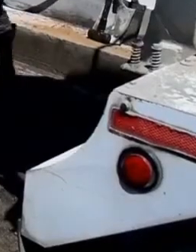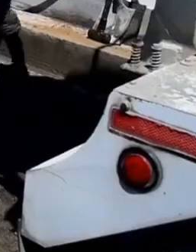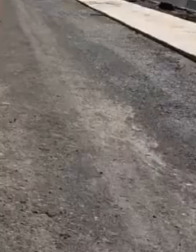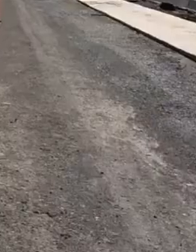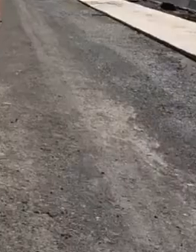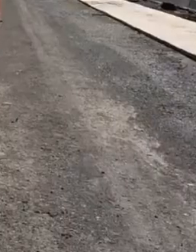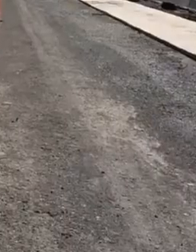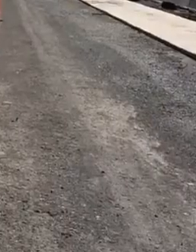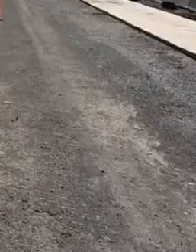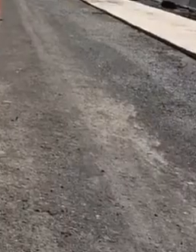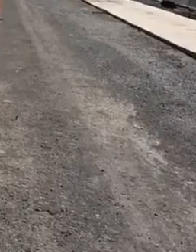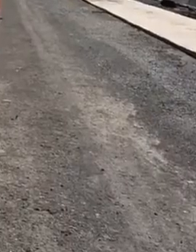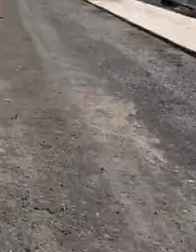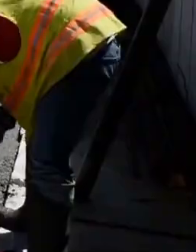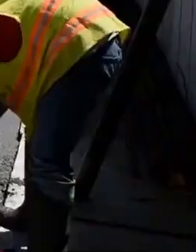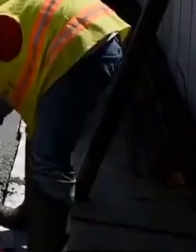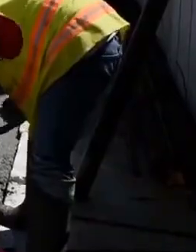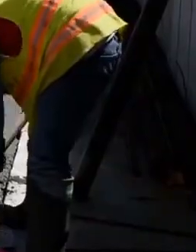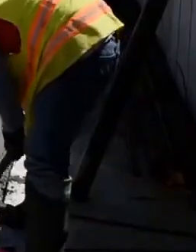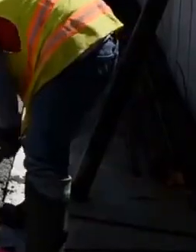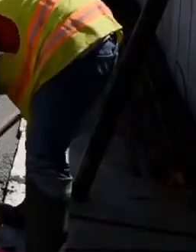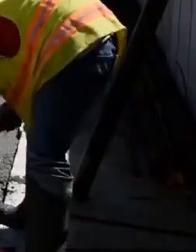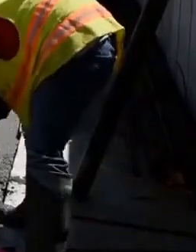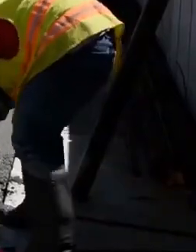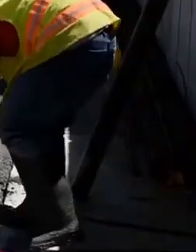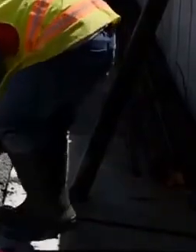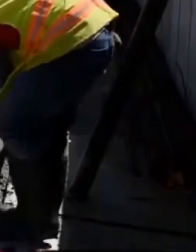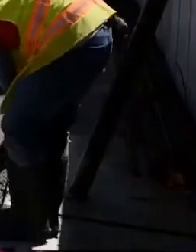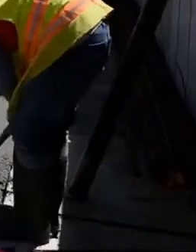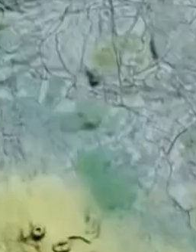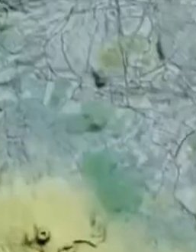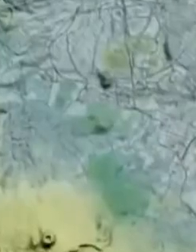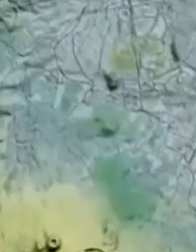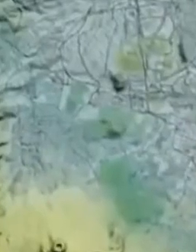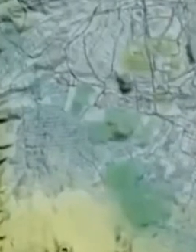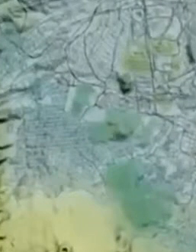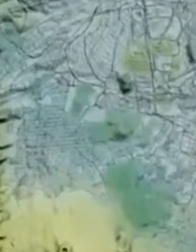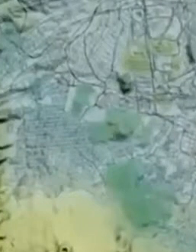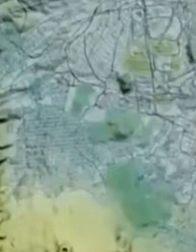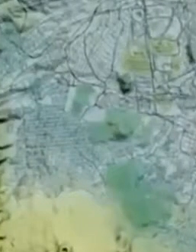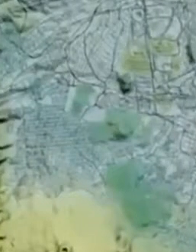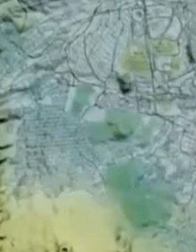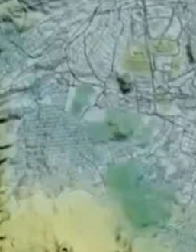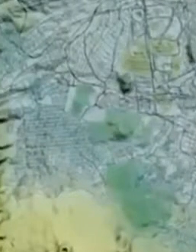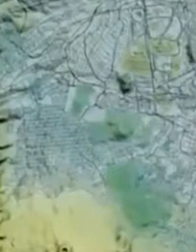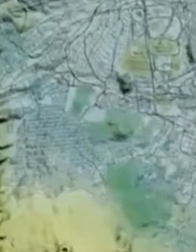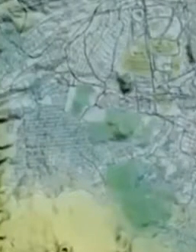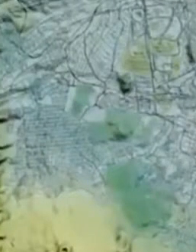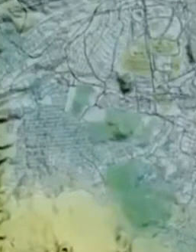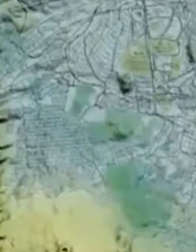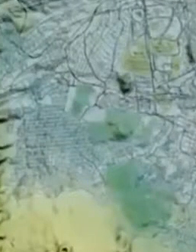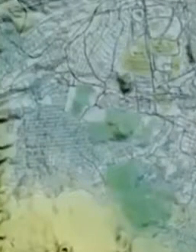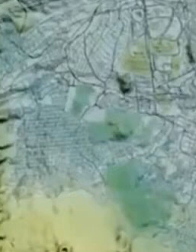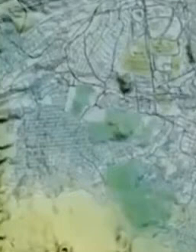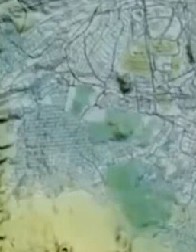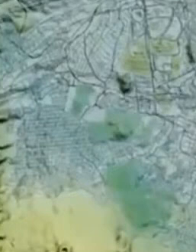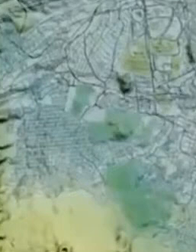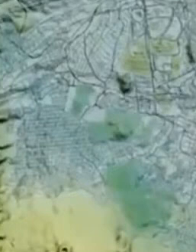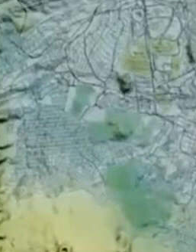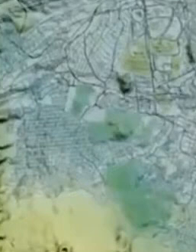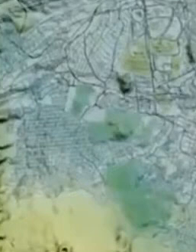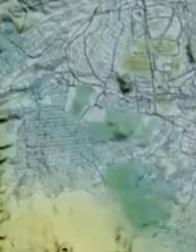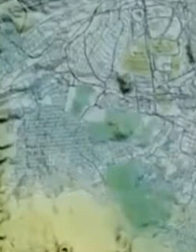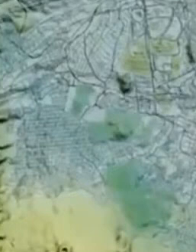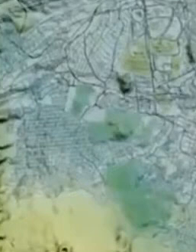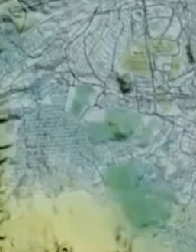losa central entre muros prefabricados en el kilómetro 33. Tramo 2, 4.7 kilómetros. Avance a la